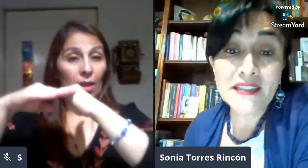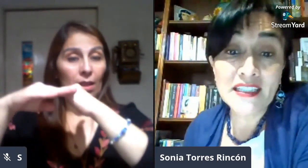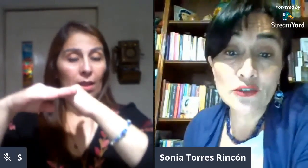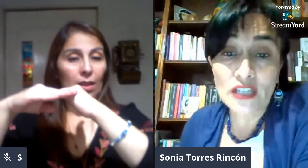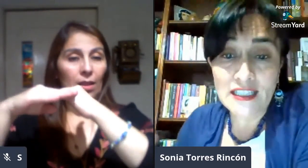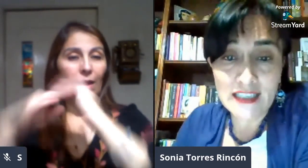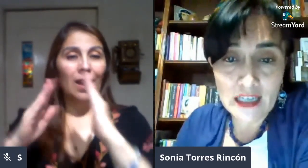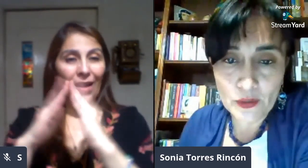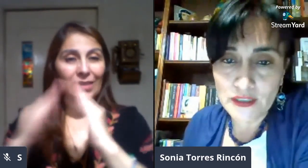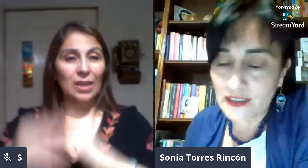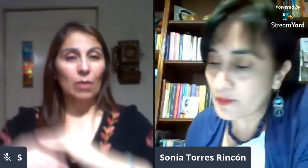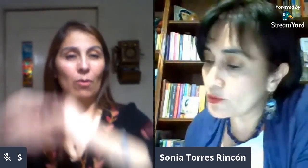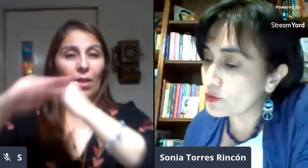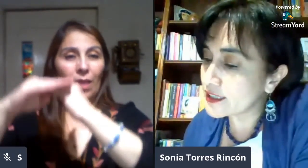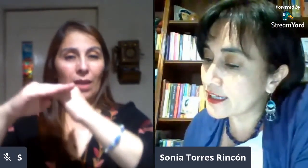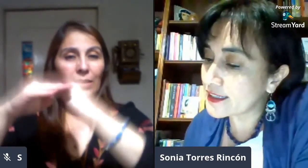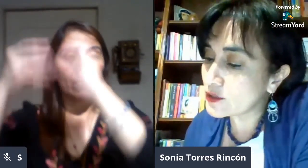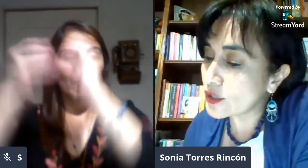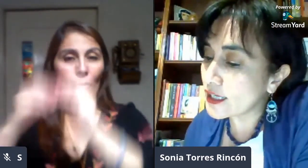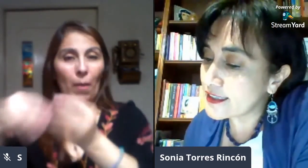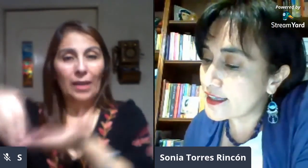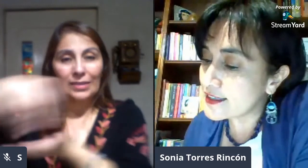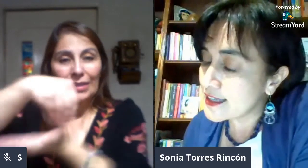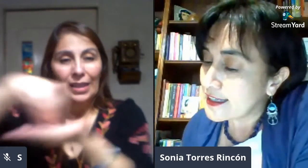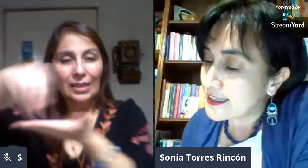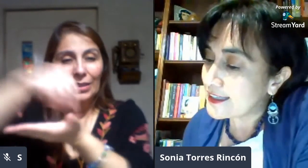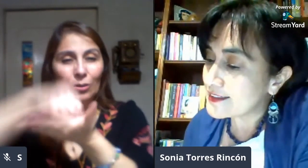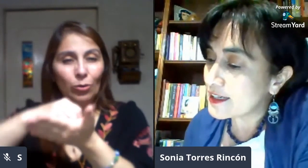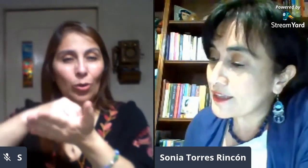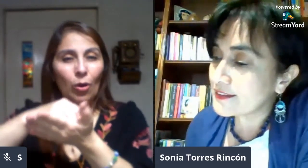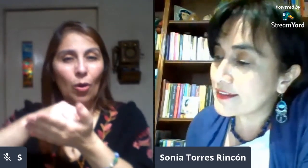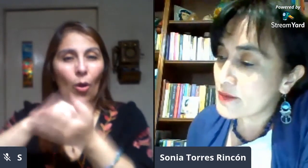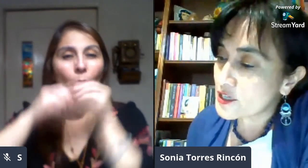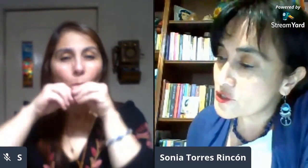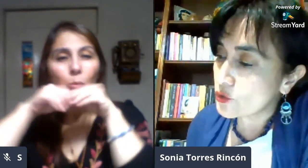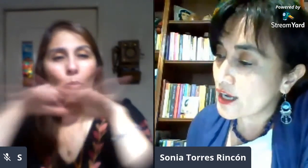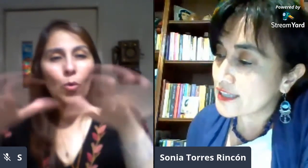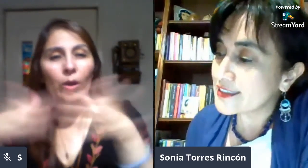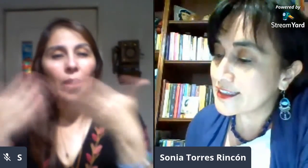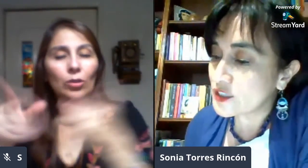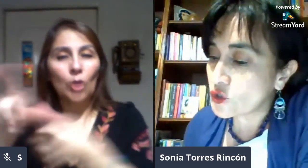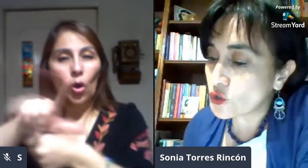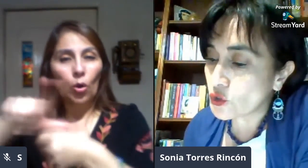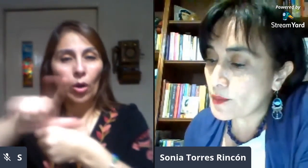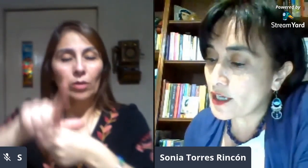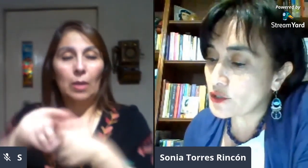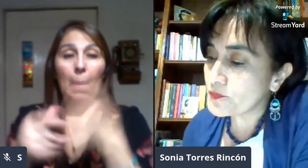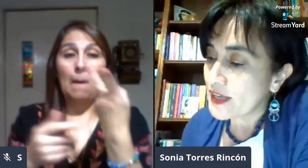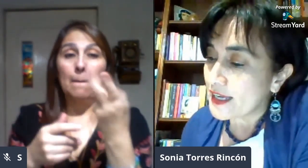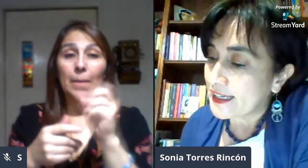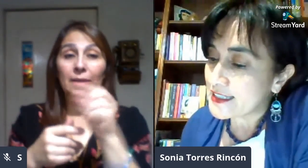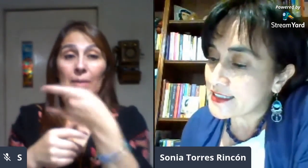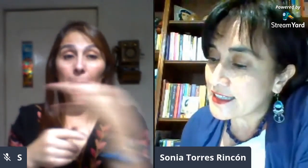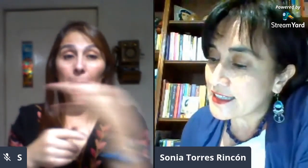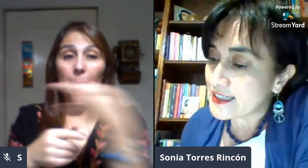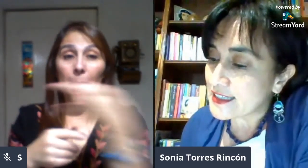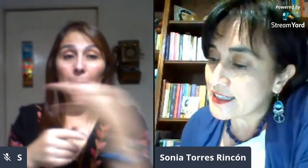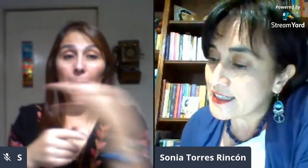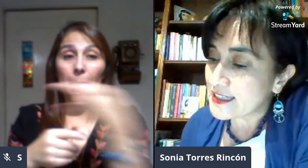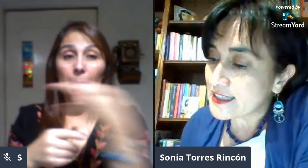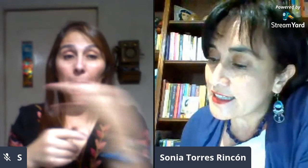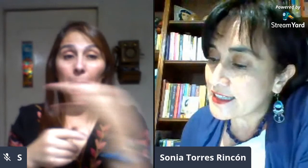la forma de territorializar la política pública en las localidades, entre el 20 de marzo hasta el 18 de mayo, en